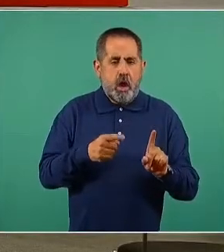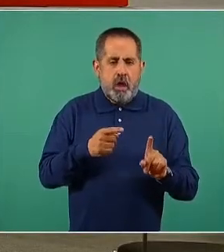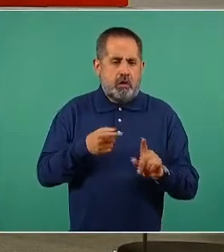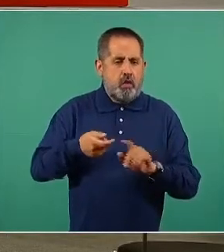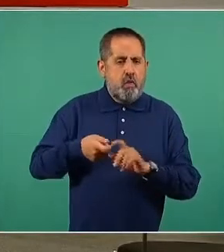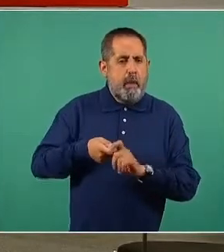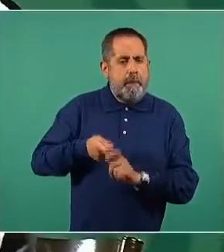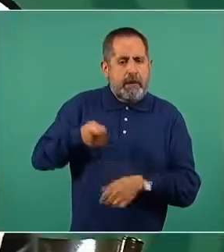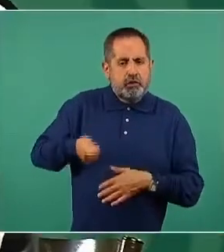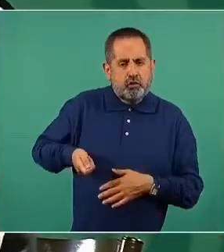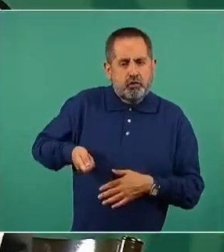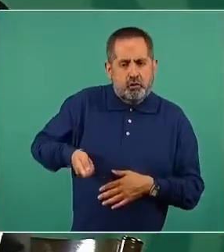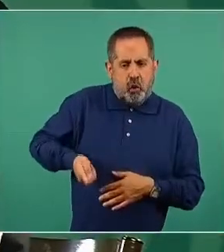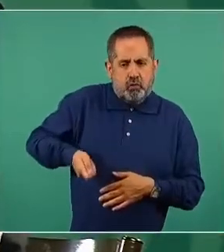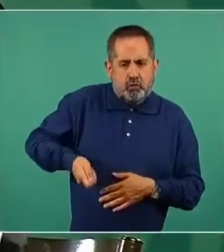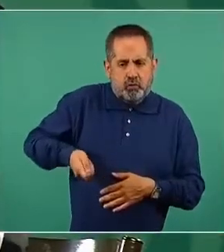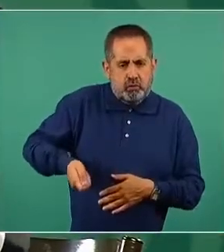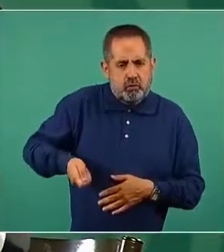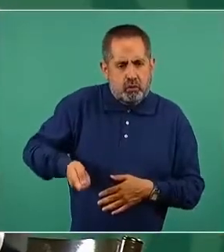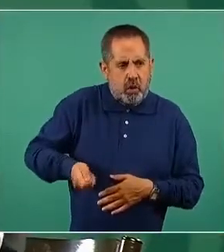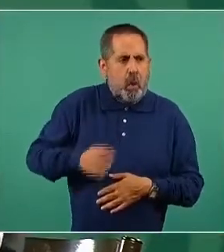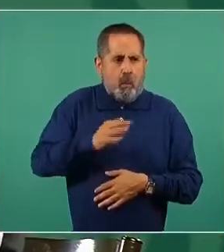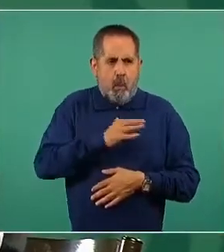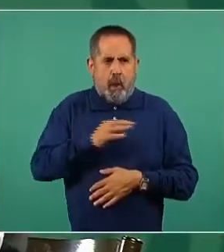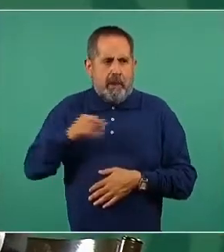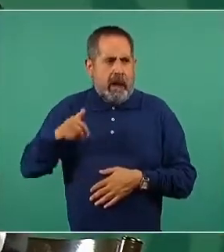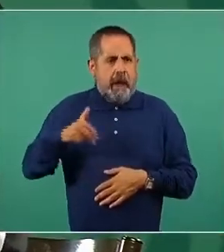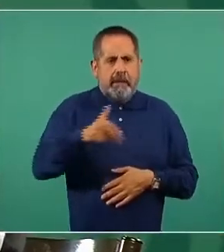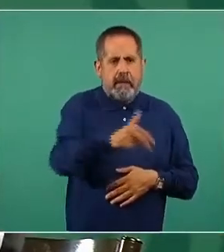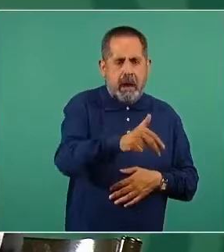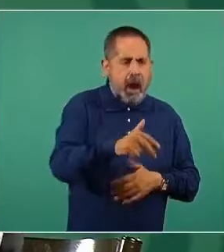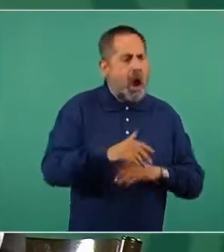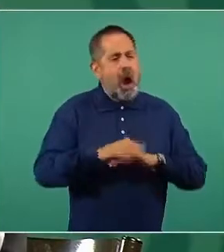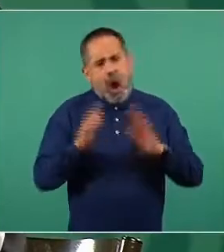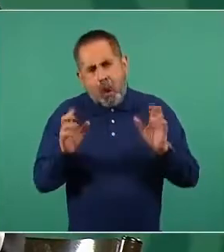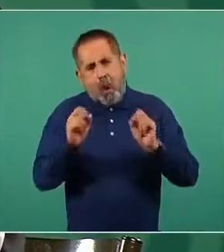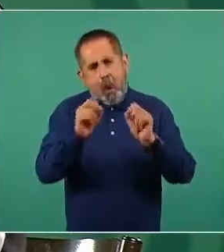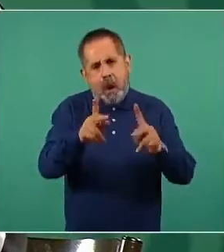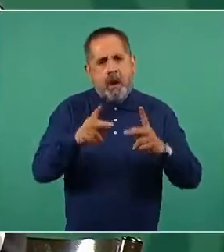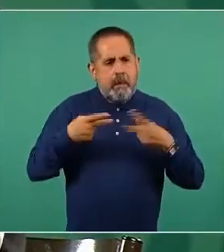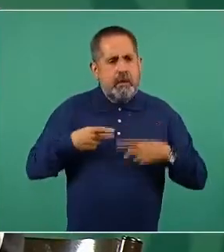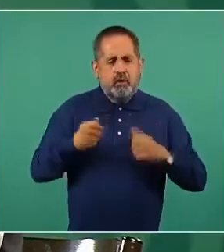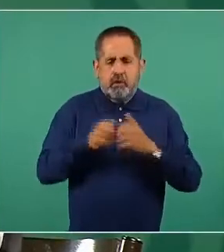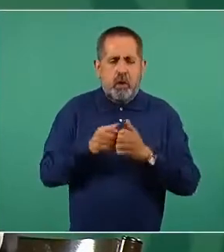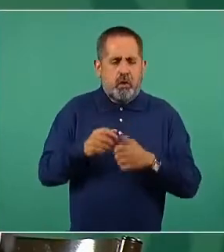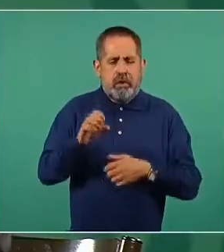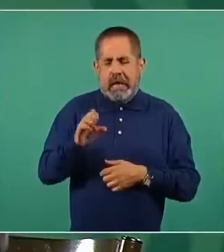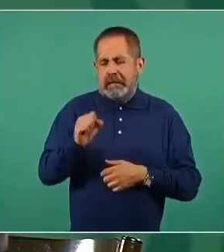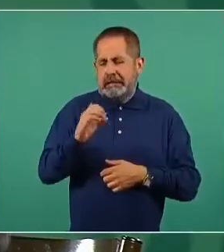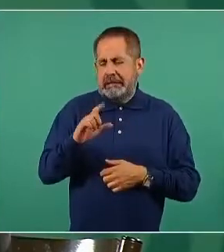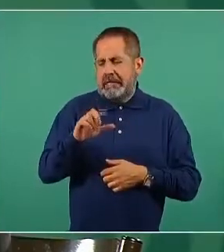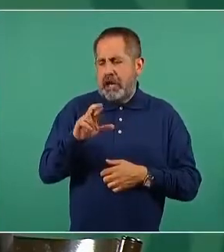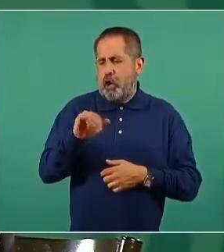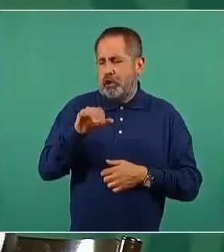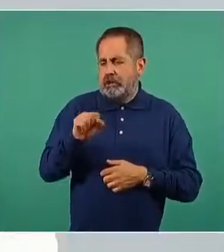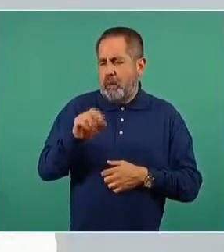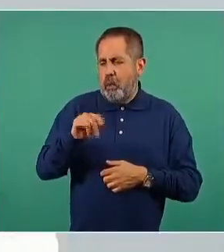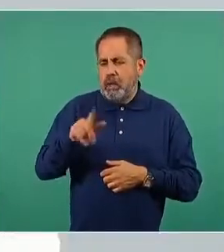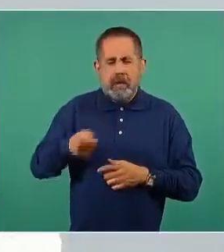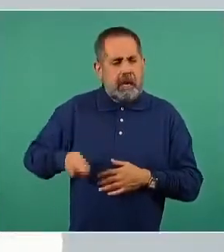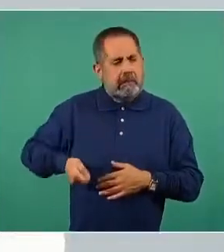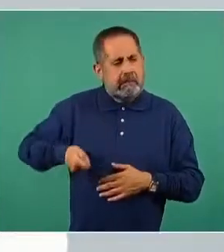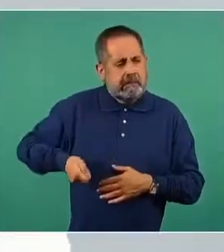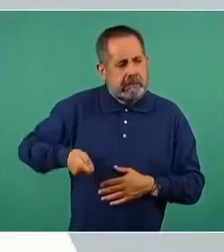bastón, puede trasladarse sin ningún problema, ¿sí? Hablando de una persona que vive con esclerosis múltiple, pero